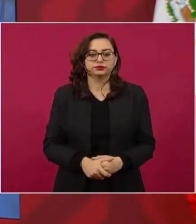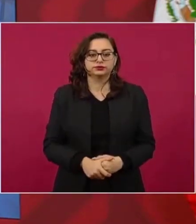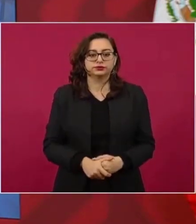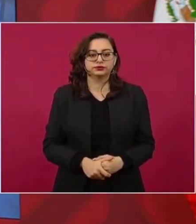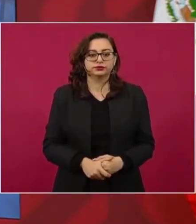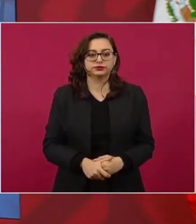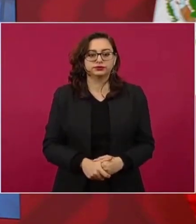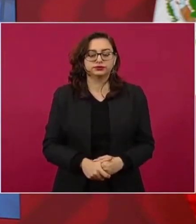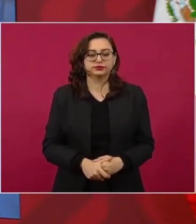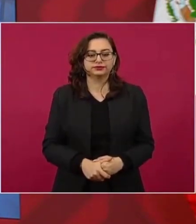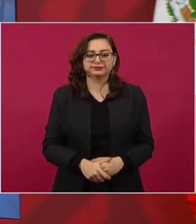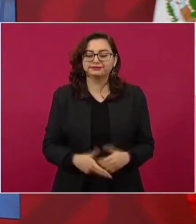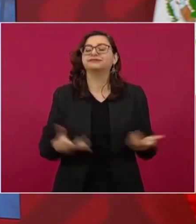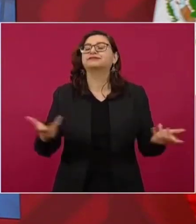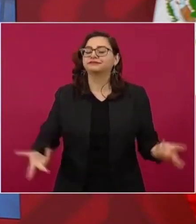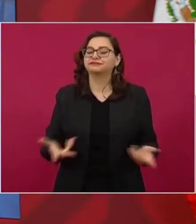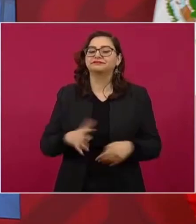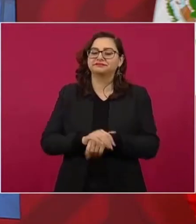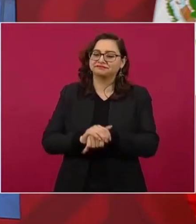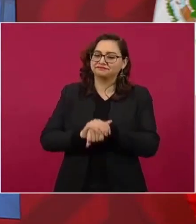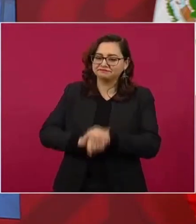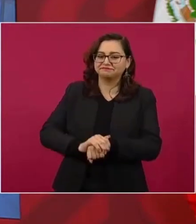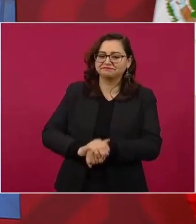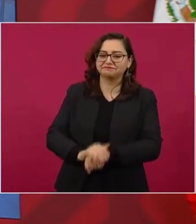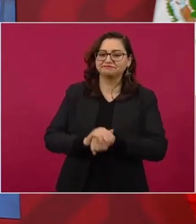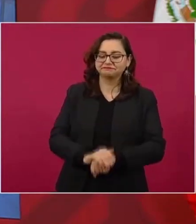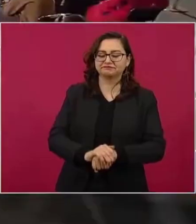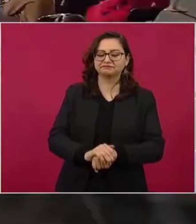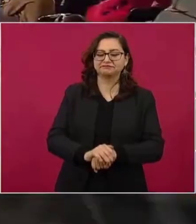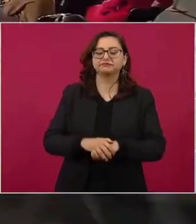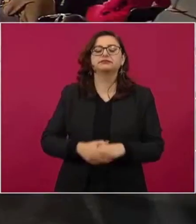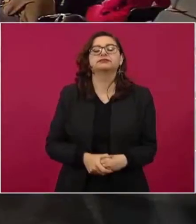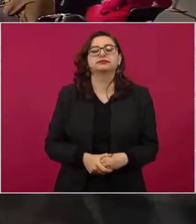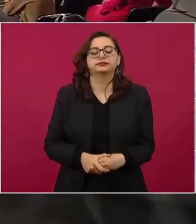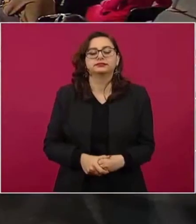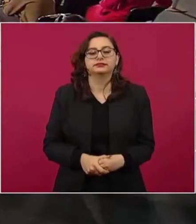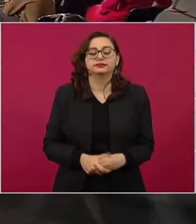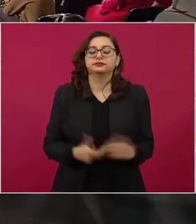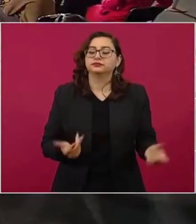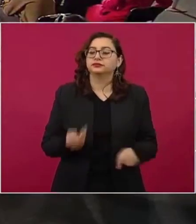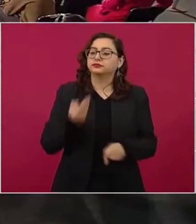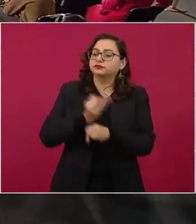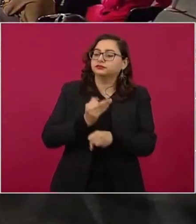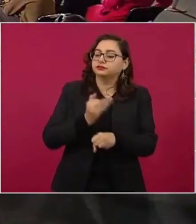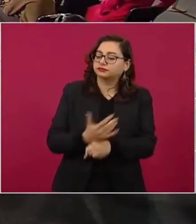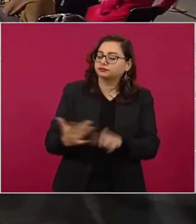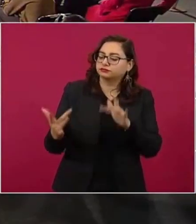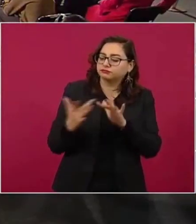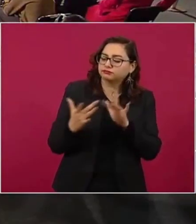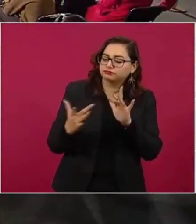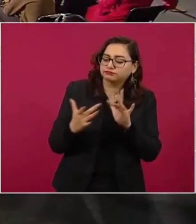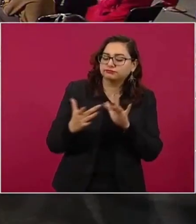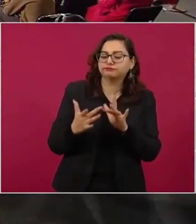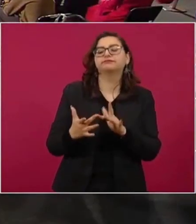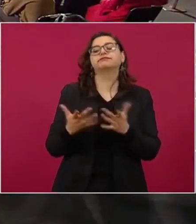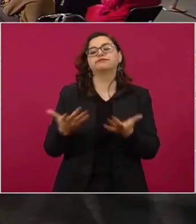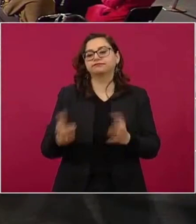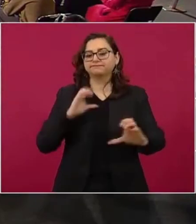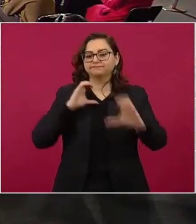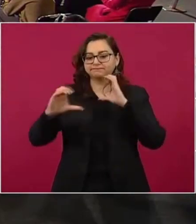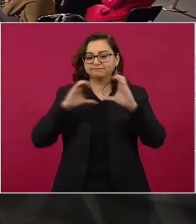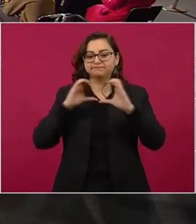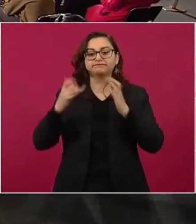amigo amigo bueno pues gracias por permitirnos tener esta comunicación gracias a la